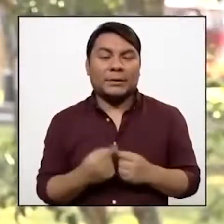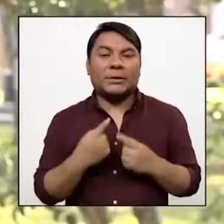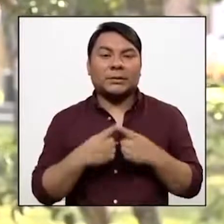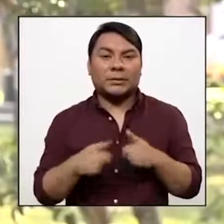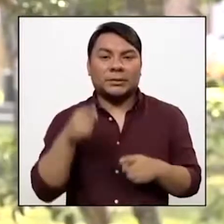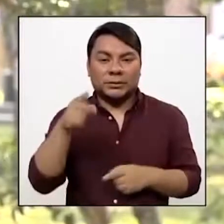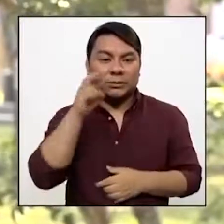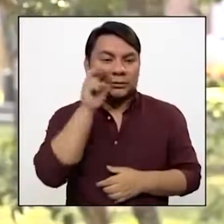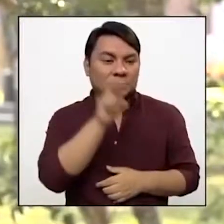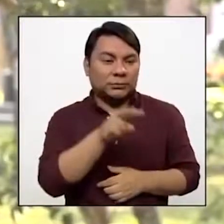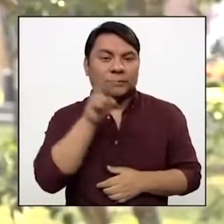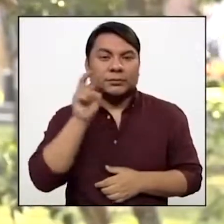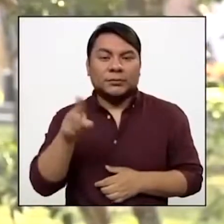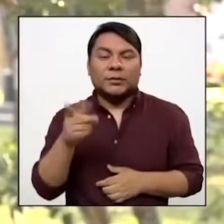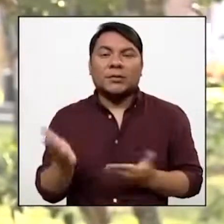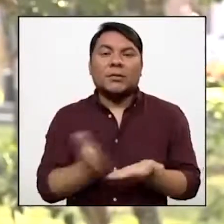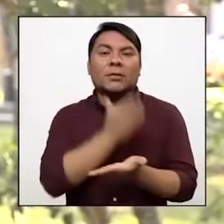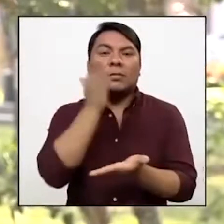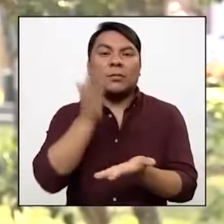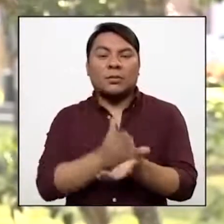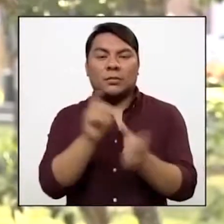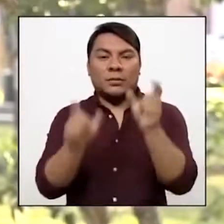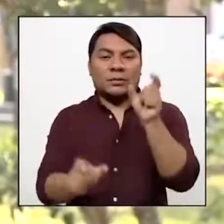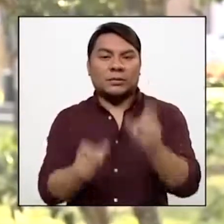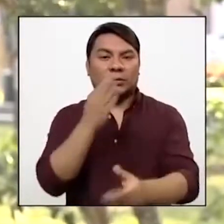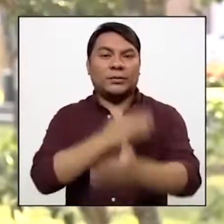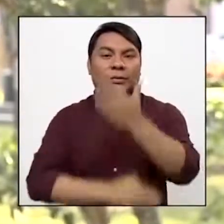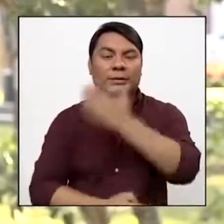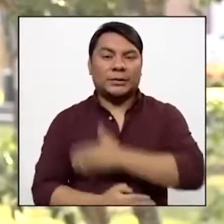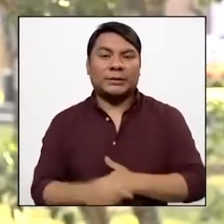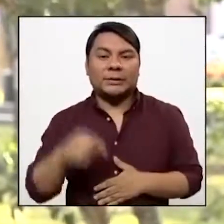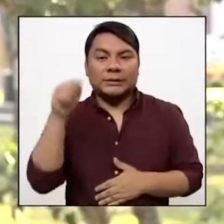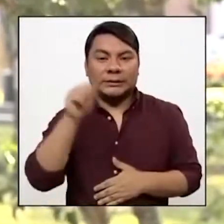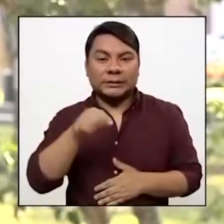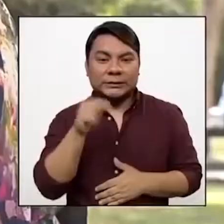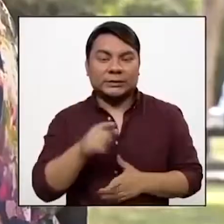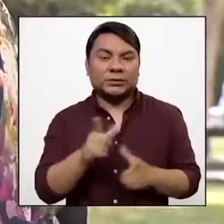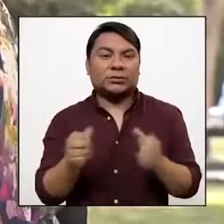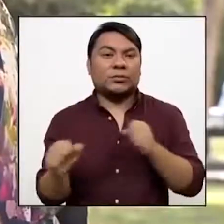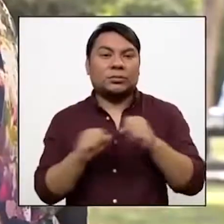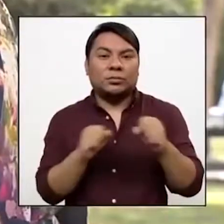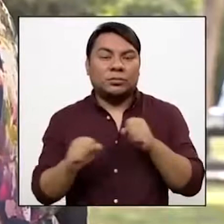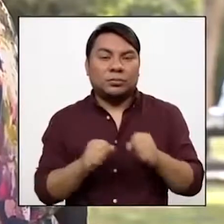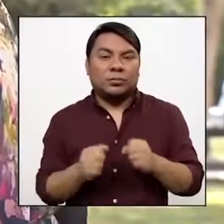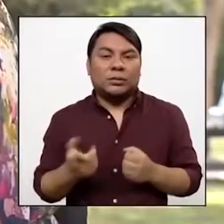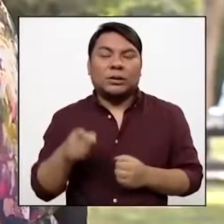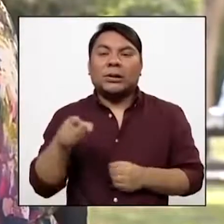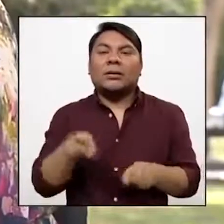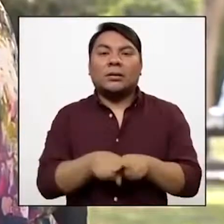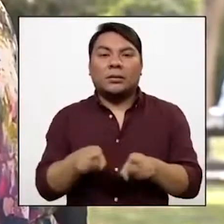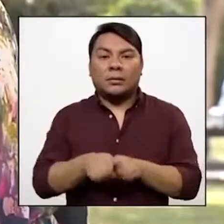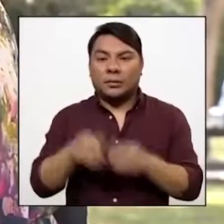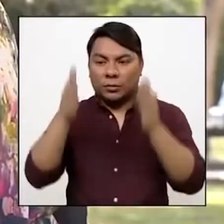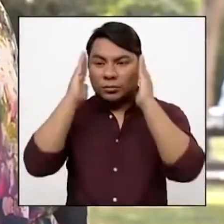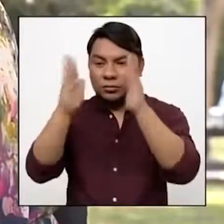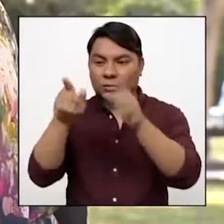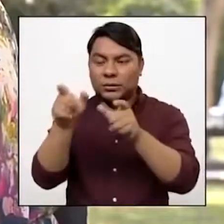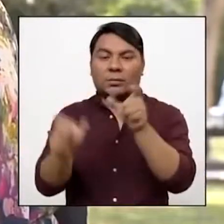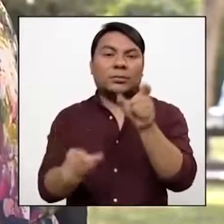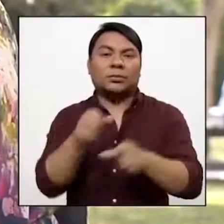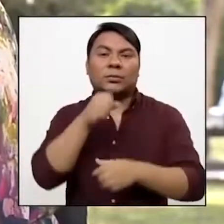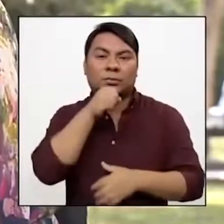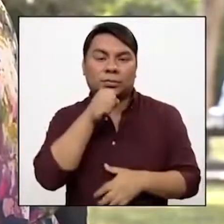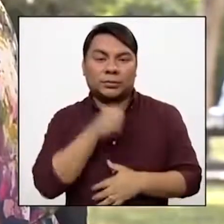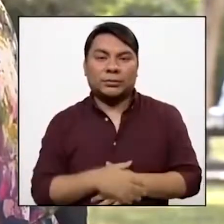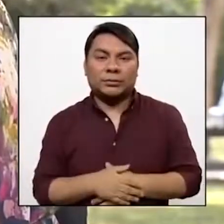en visualizar las problemáticas de las personas con discapacidad en estos escenarios y de los adultos mayores también. Claro, de